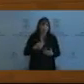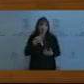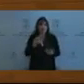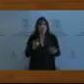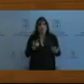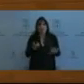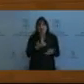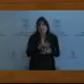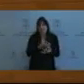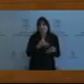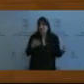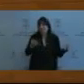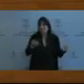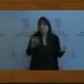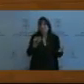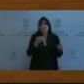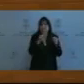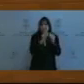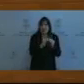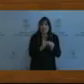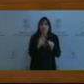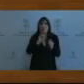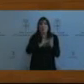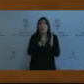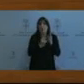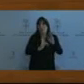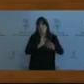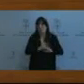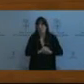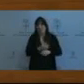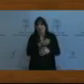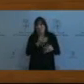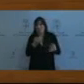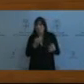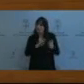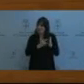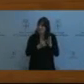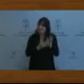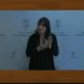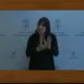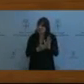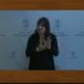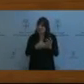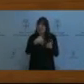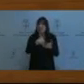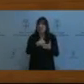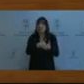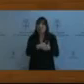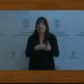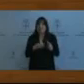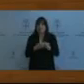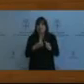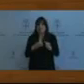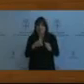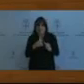cumplir un plan de esas características, un plan que, por otro lado, es pedido por un grupo parlamentario que no es la primera vez que escuchamos que este es el Gobierno del